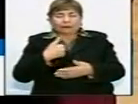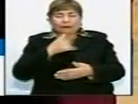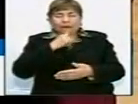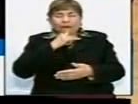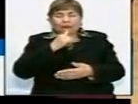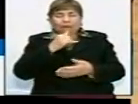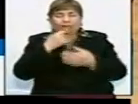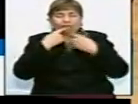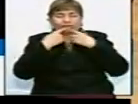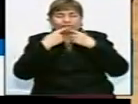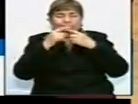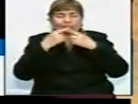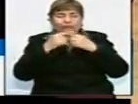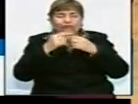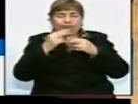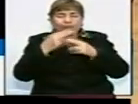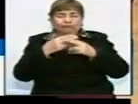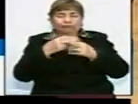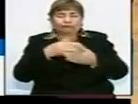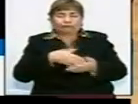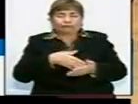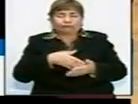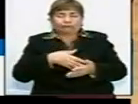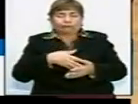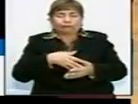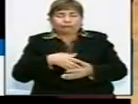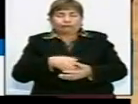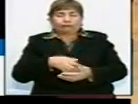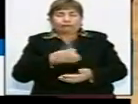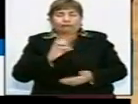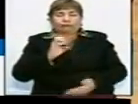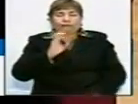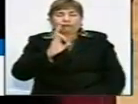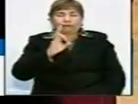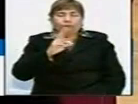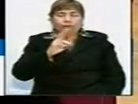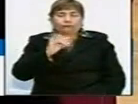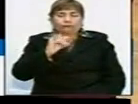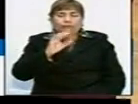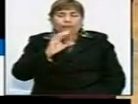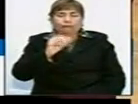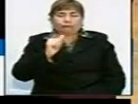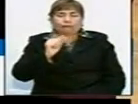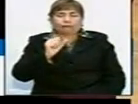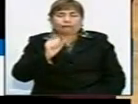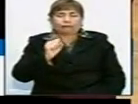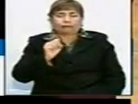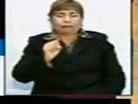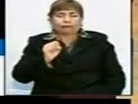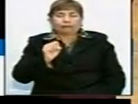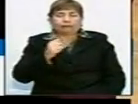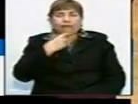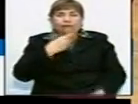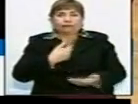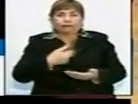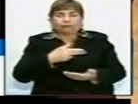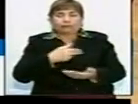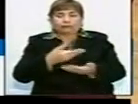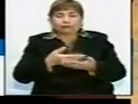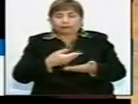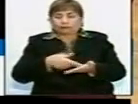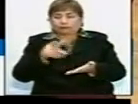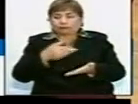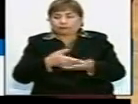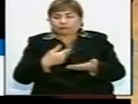detallando todas las incidencias físicas atmosféricas oceánicas del evento esa información nosotros lo hemos remitido